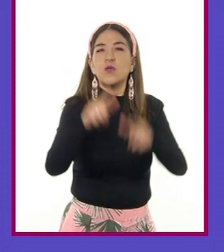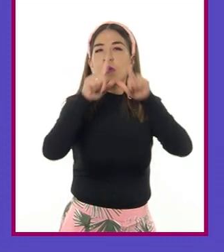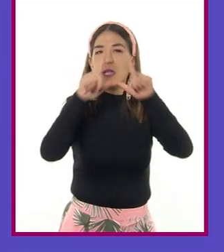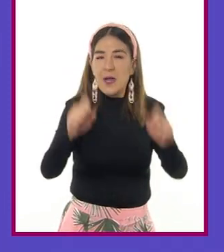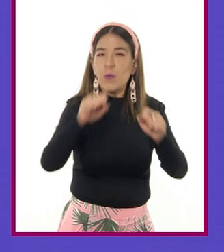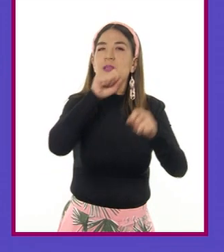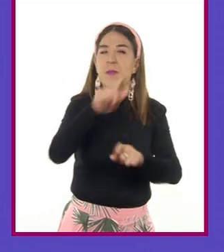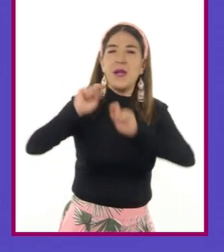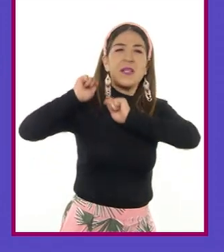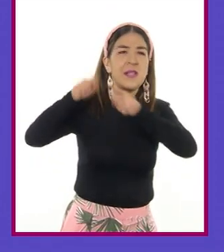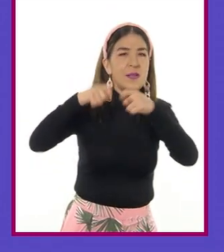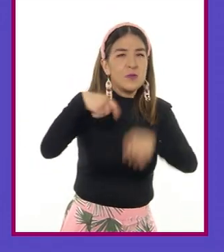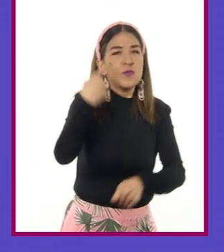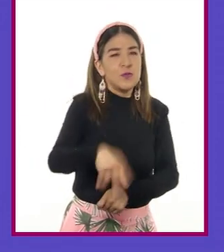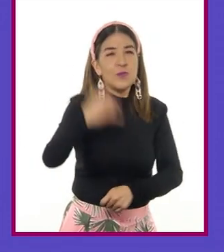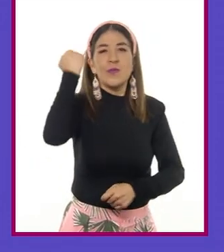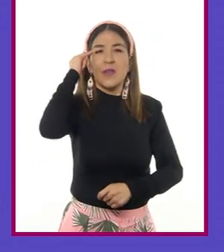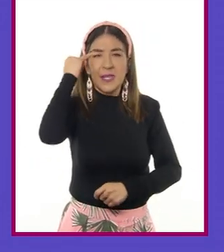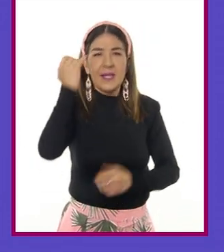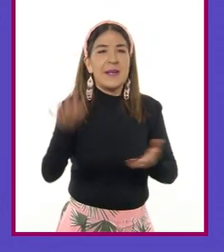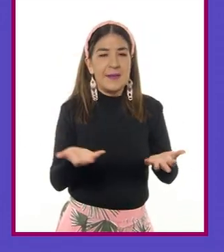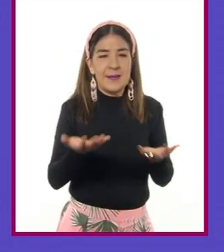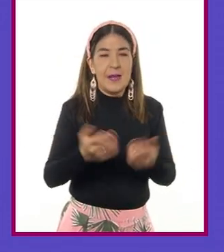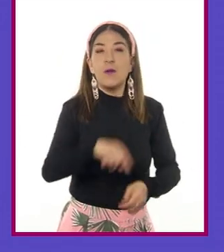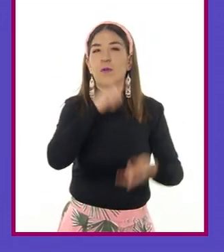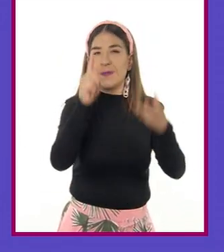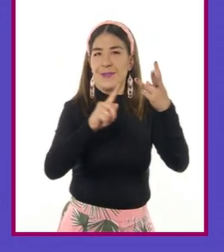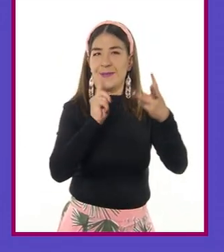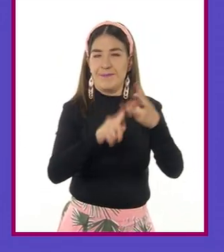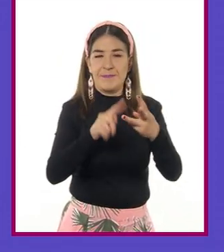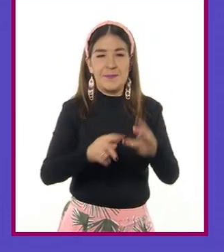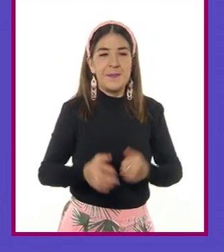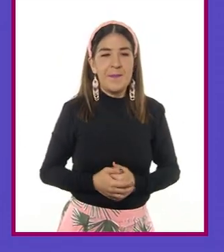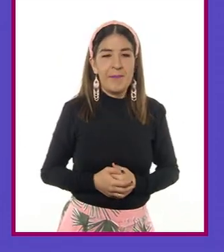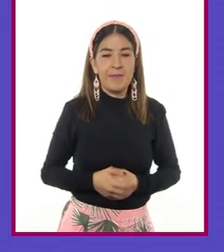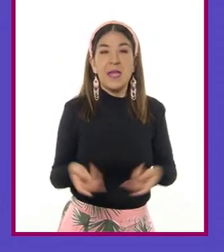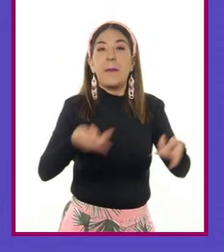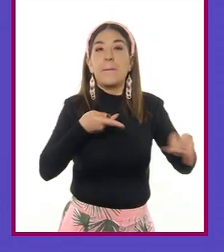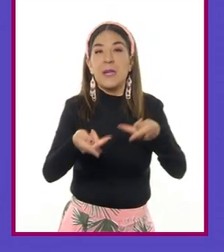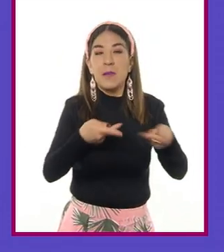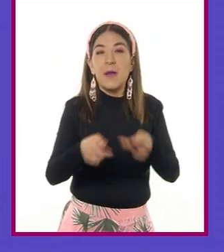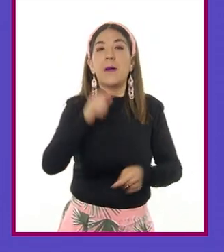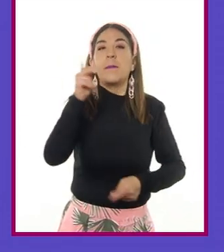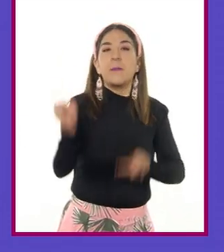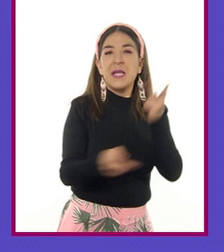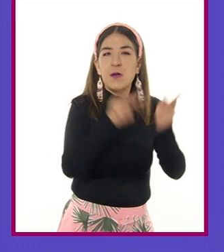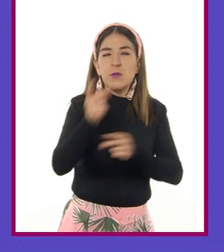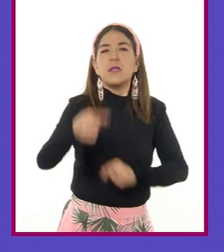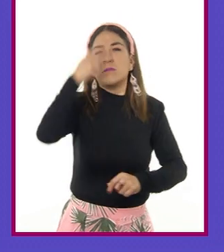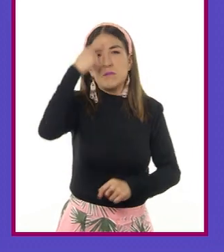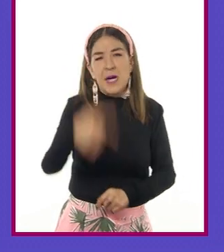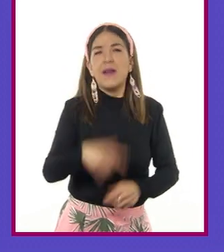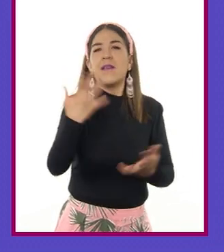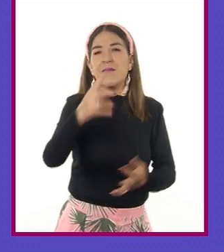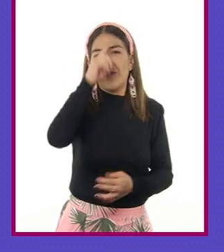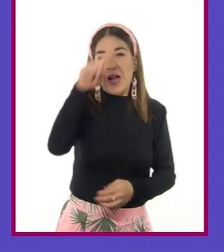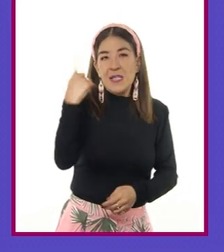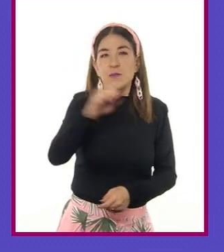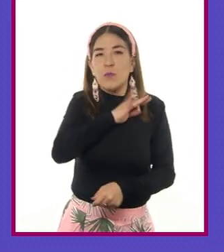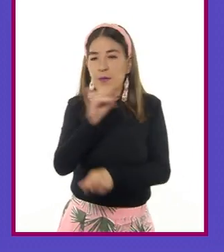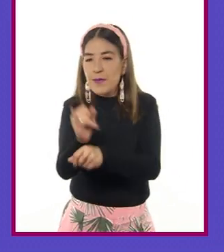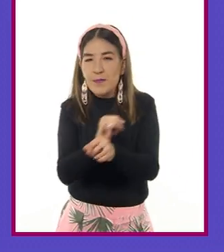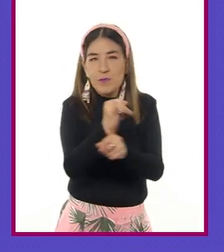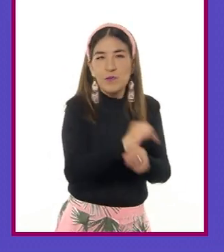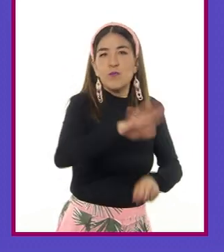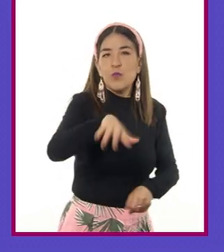indígenas? Y por último, nuestro paso 3. Elaborar las preguntas que nos facilitarán la búsqueda